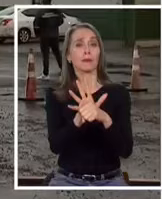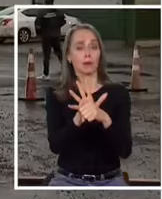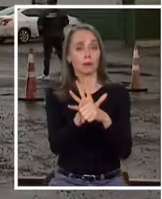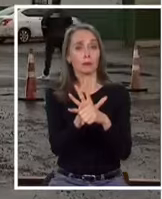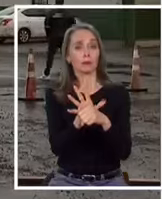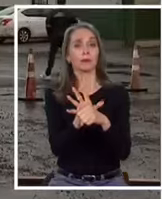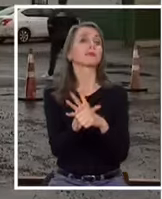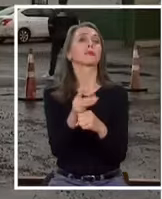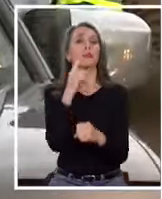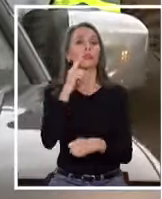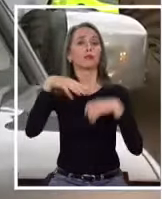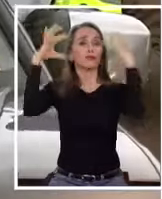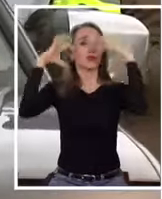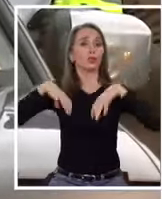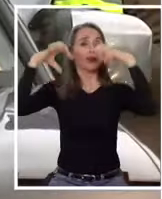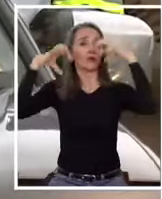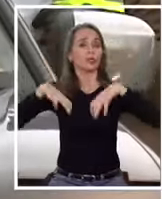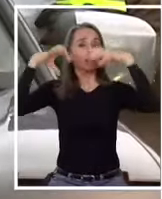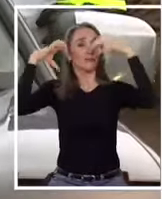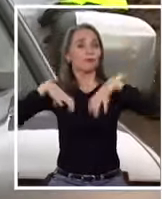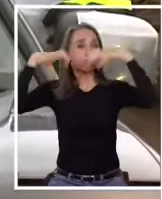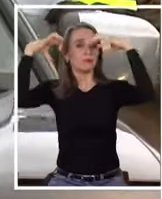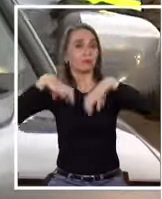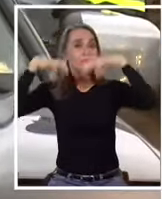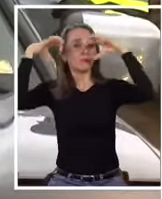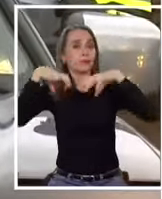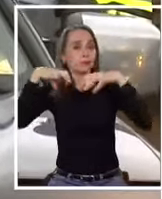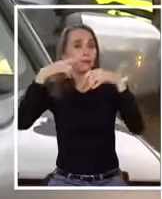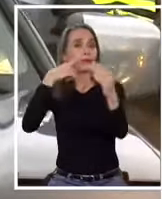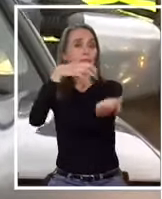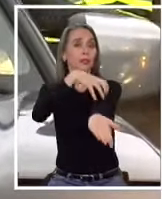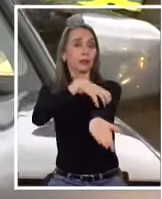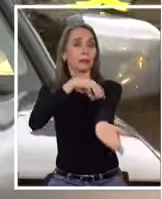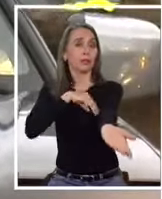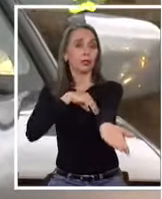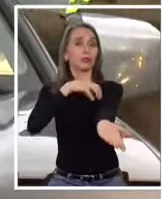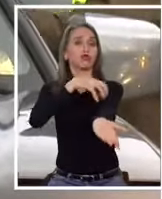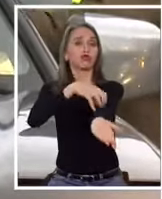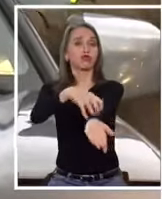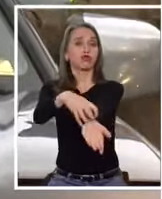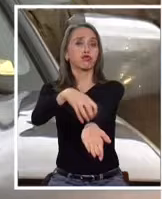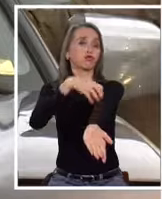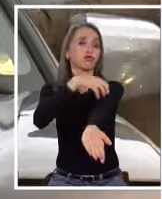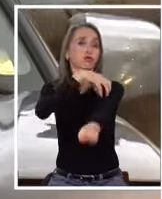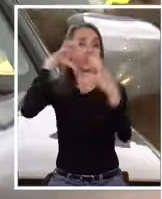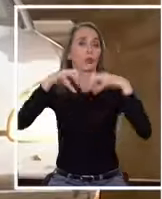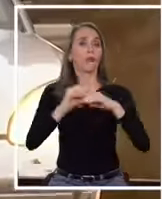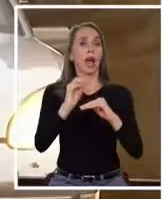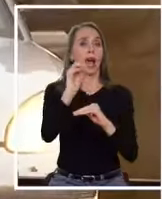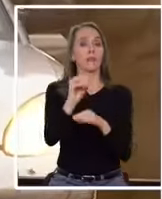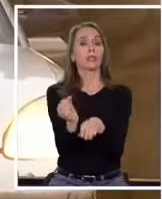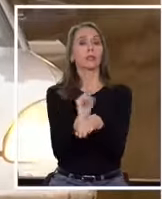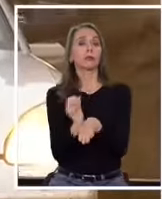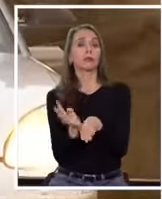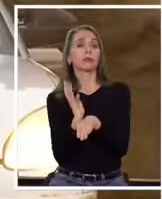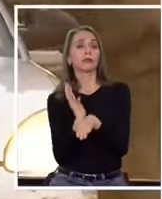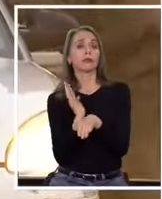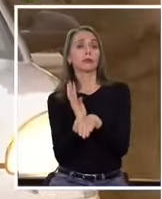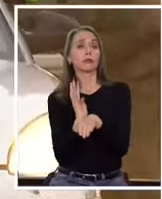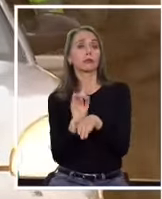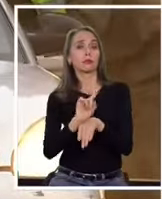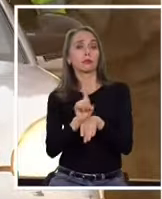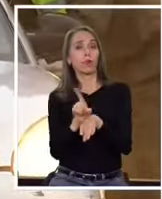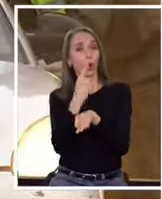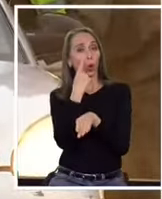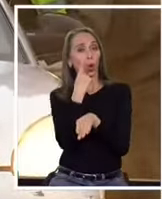a raíz de las condiciones climáticas que reinan en la región metropolitana y en otras regiones, se les recomienda que los desplazamientos sean de una